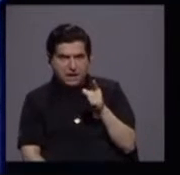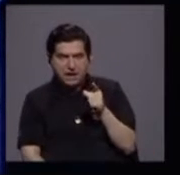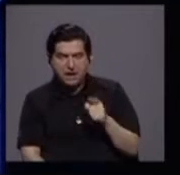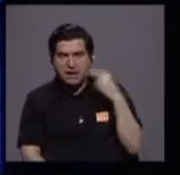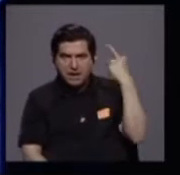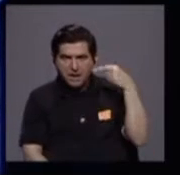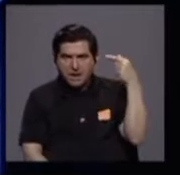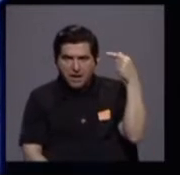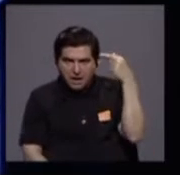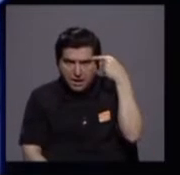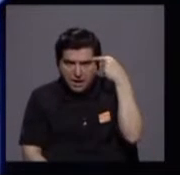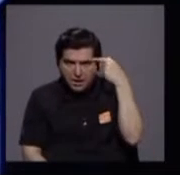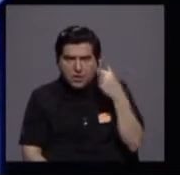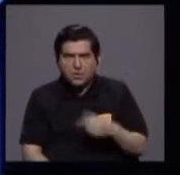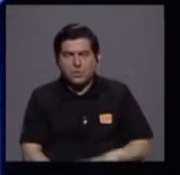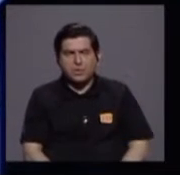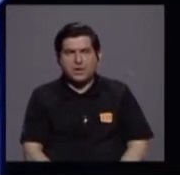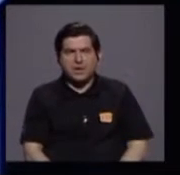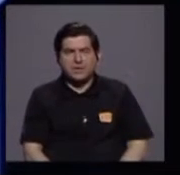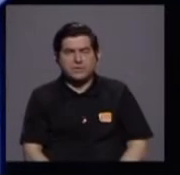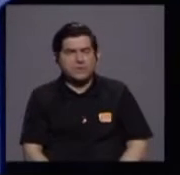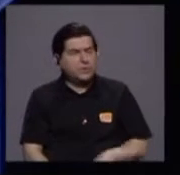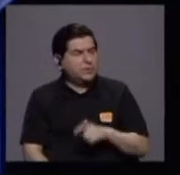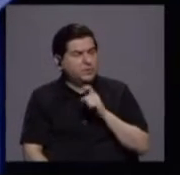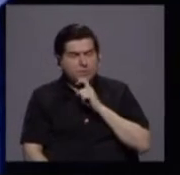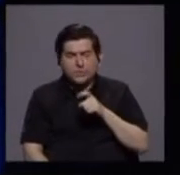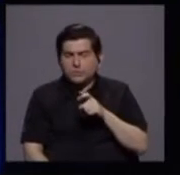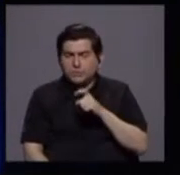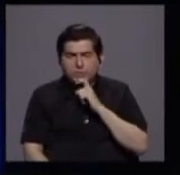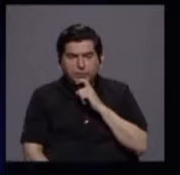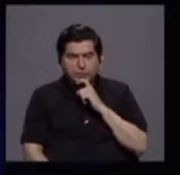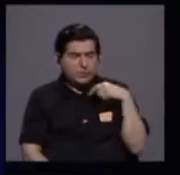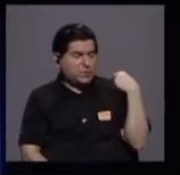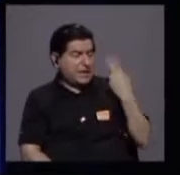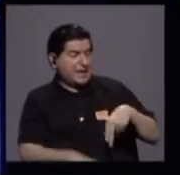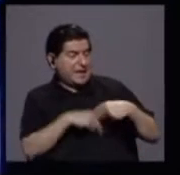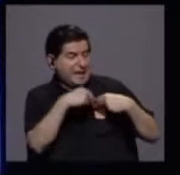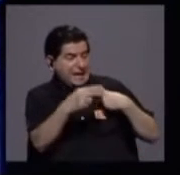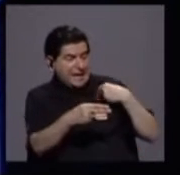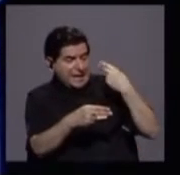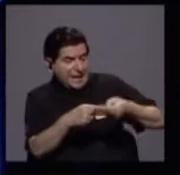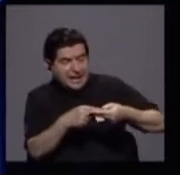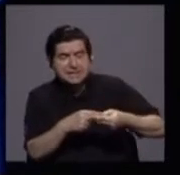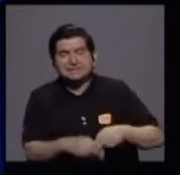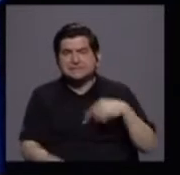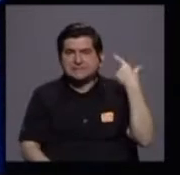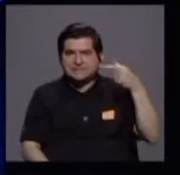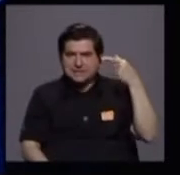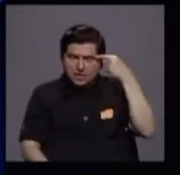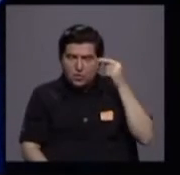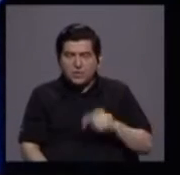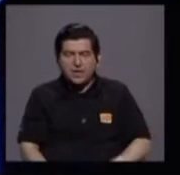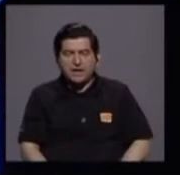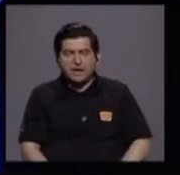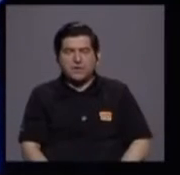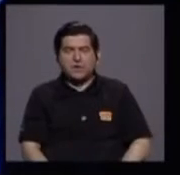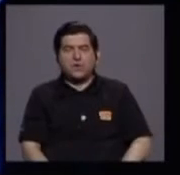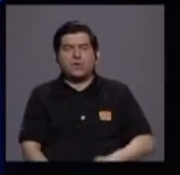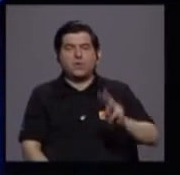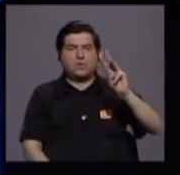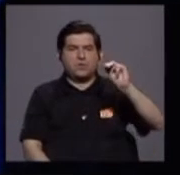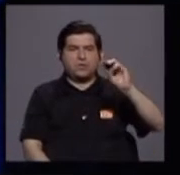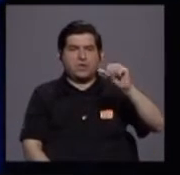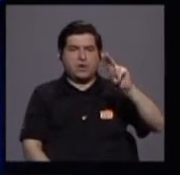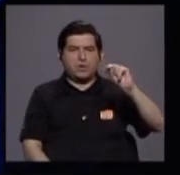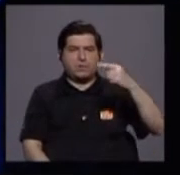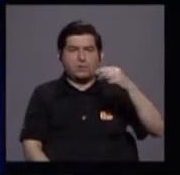el gobierno, lo que le tocó heredar, perdón, en el gobierno de Luis Alberto Monge, en que él fue